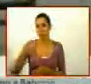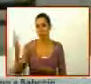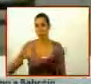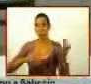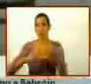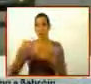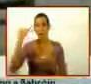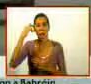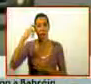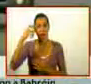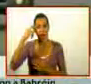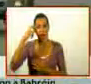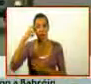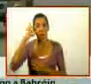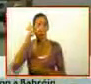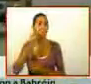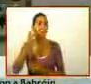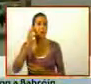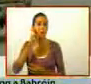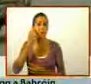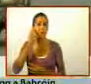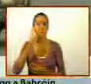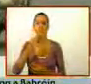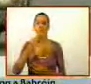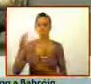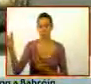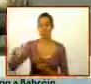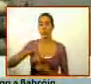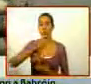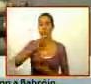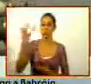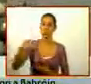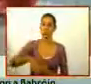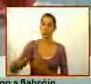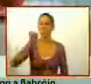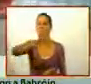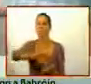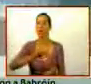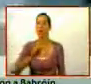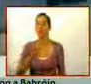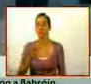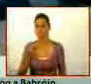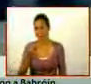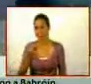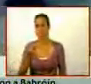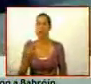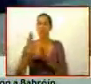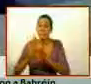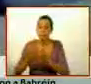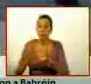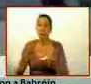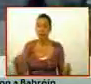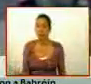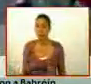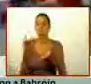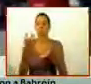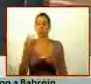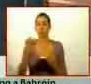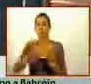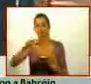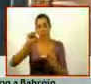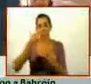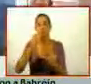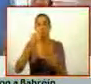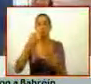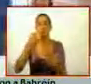Arabia Saudita y los Emiratos Árabes Unidos llegaron este lunes a la capital Manama para intentar frenar el auge de las protestas contra el